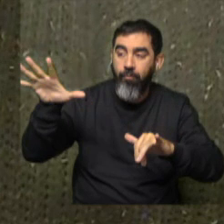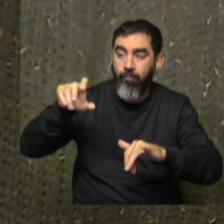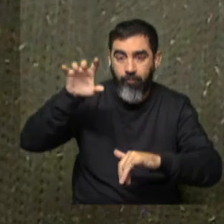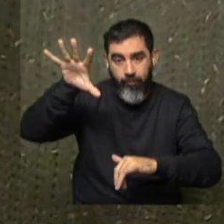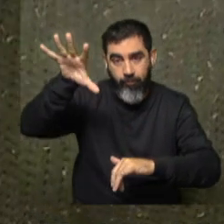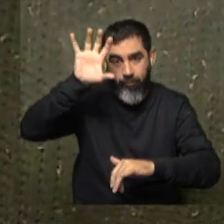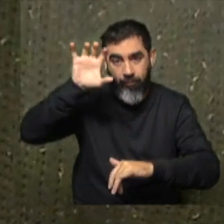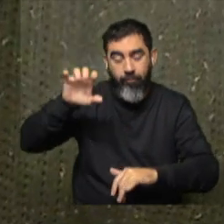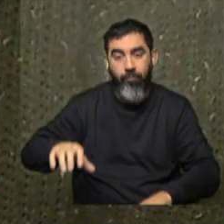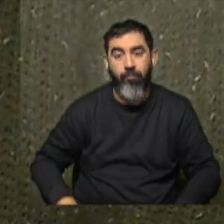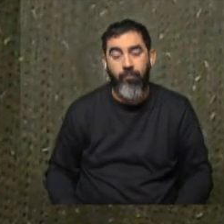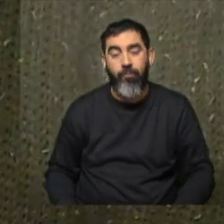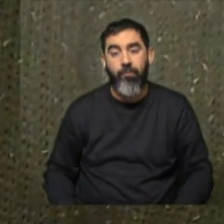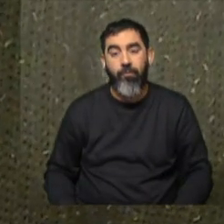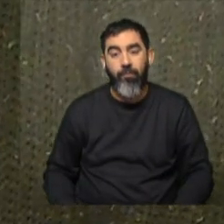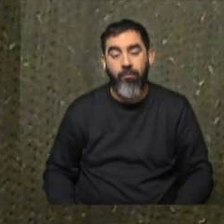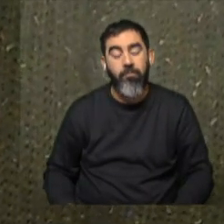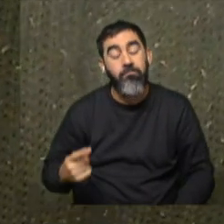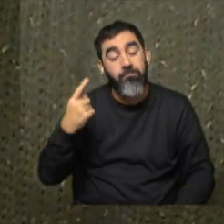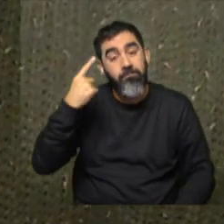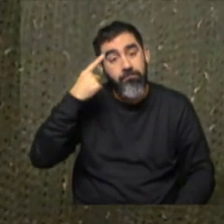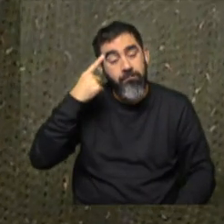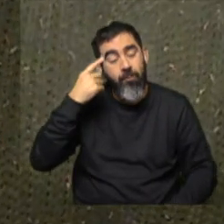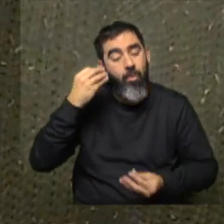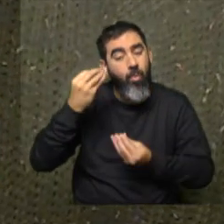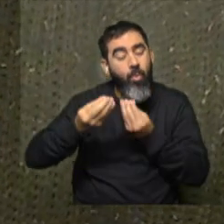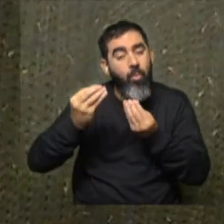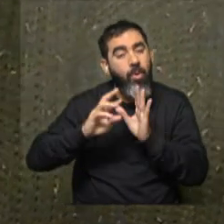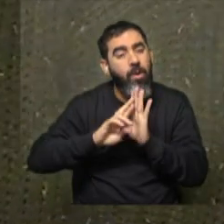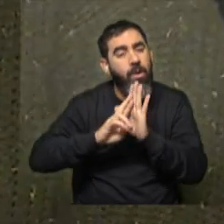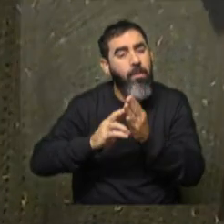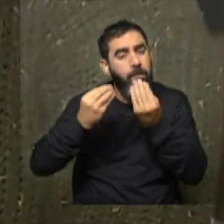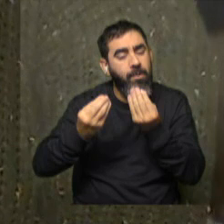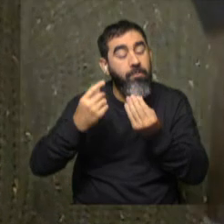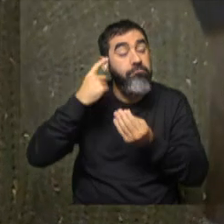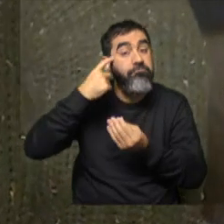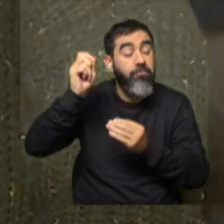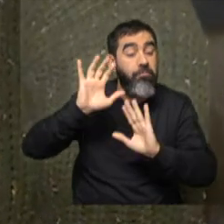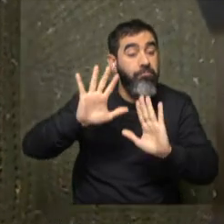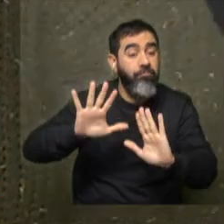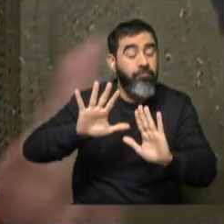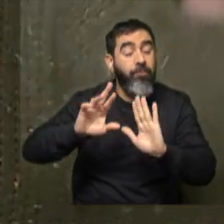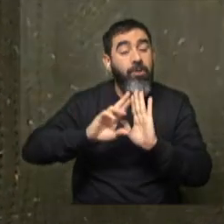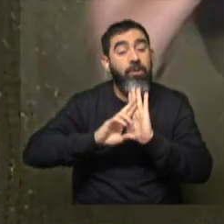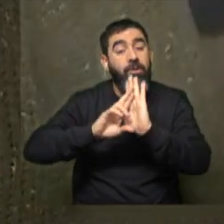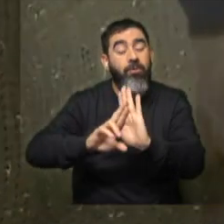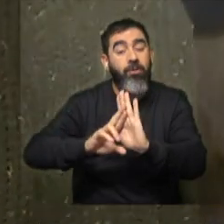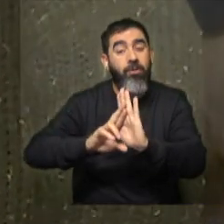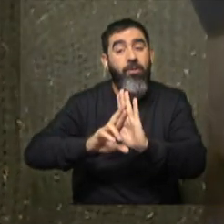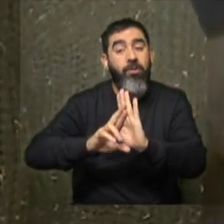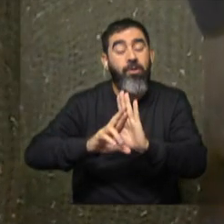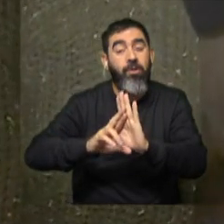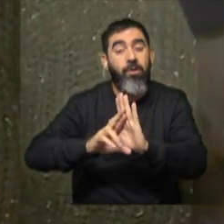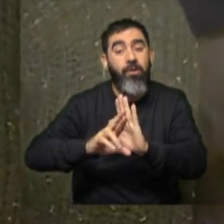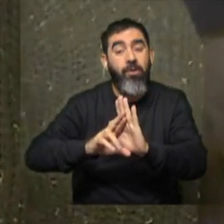memoria. Y pensé, bueno, ¿cómo represento a ellas? Y se me ocurrió esa idea de que estuviera